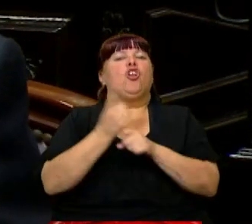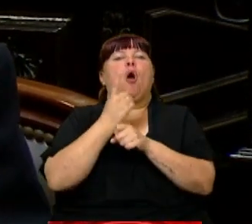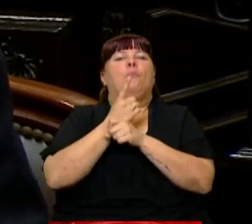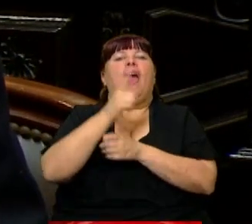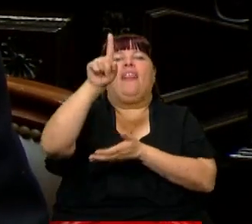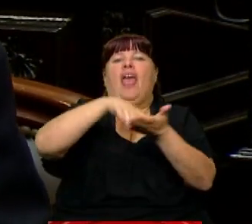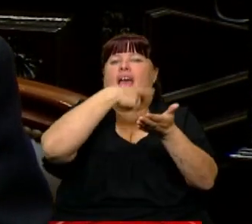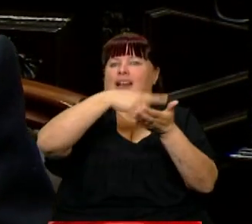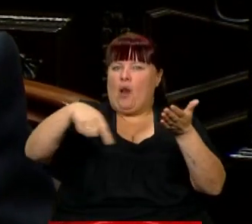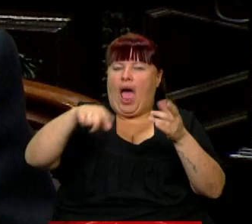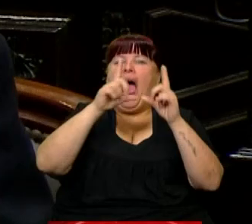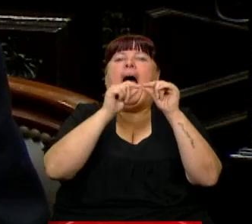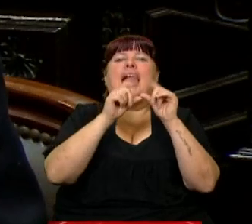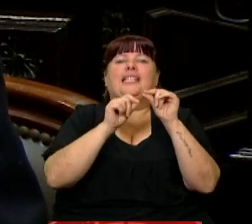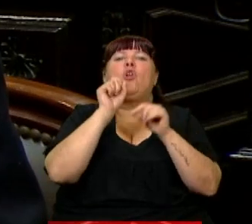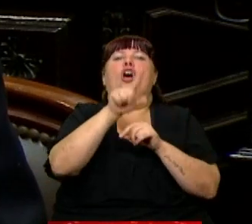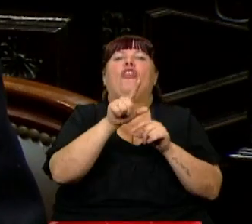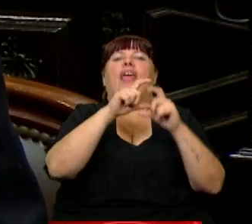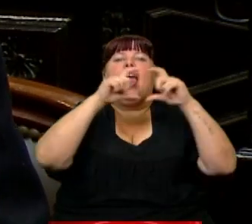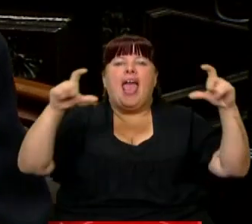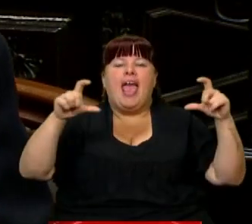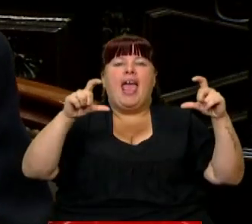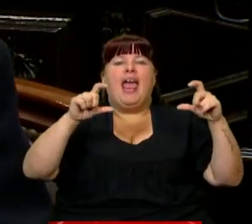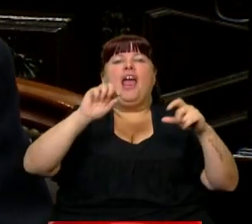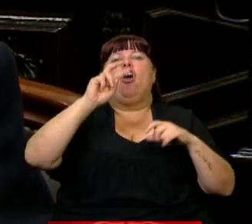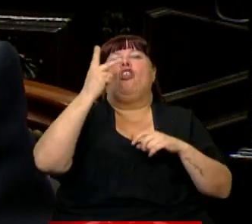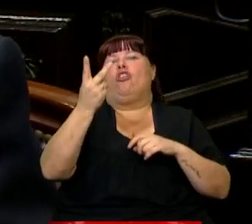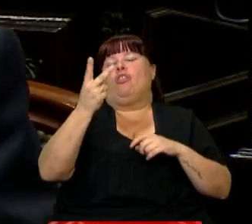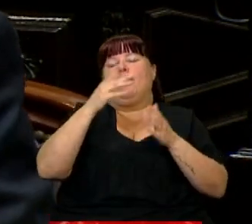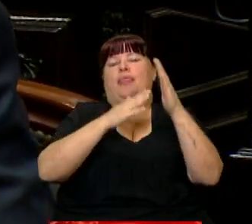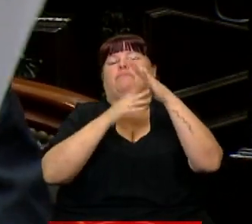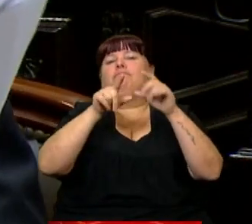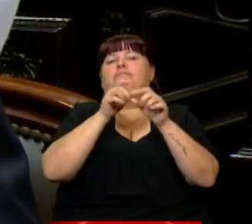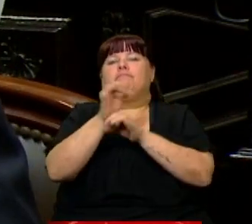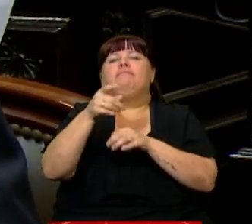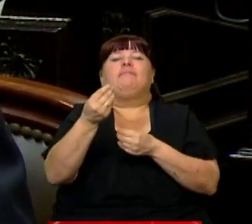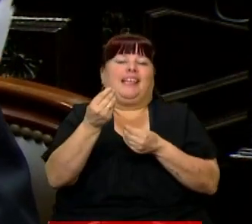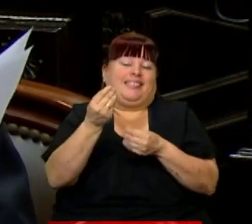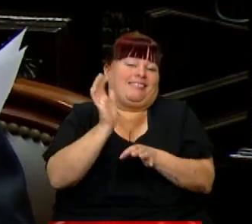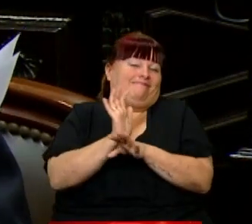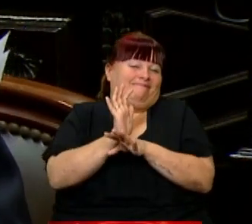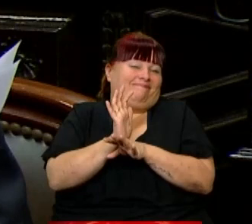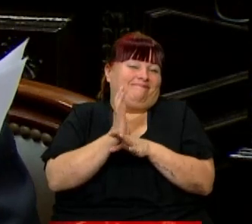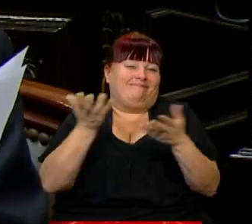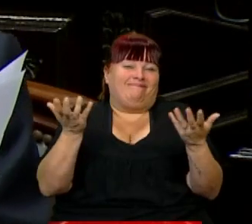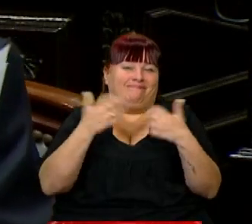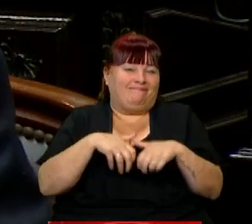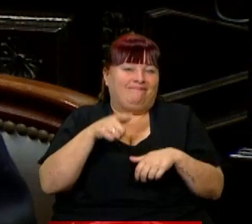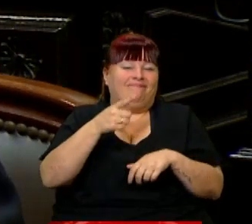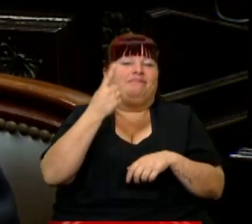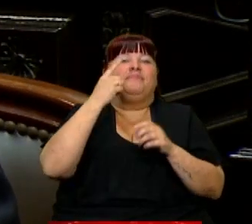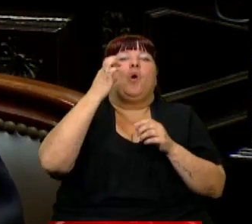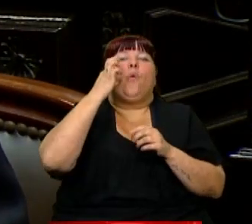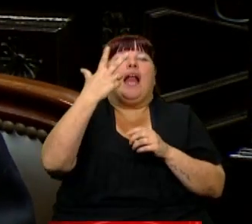puede derogar artículo alguno de la parte dogmática, que son básicamente los